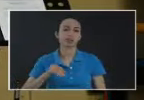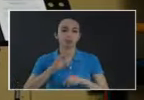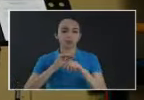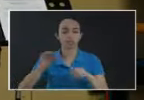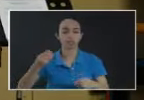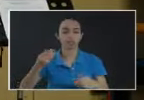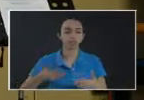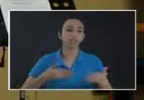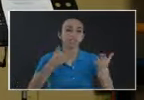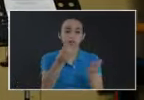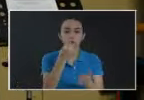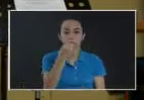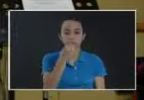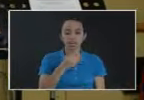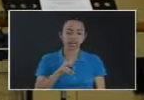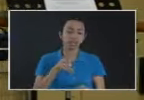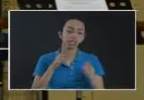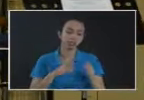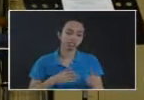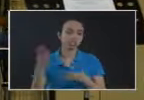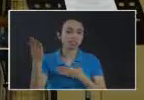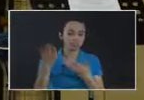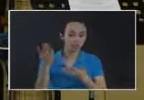y atenderlo como él se lo merece.